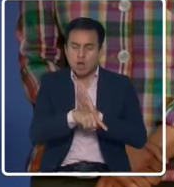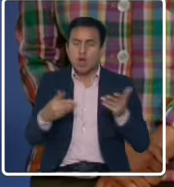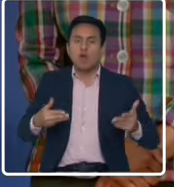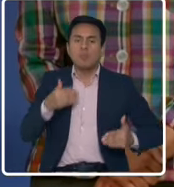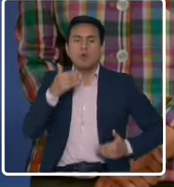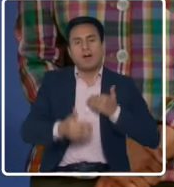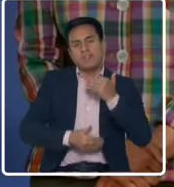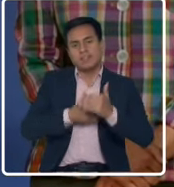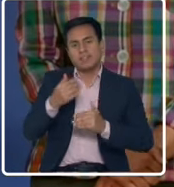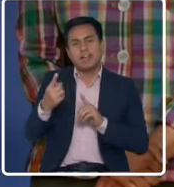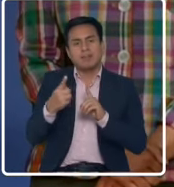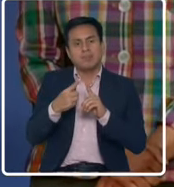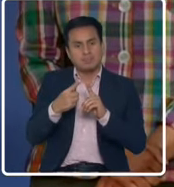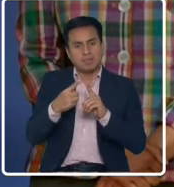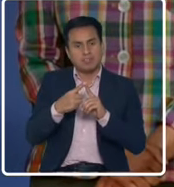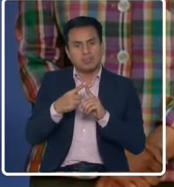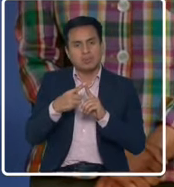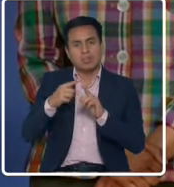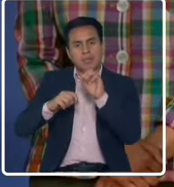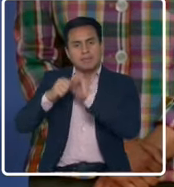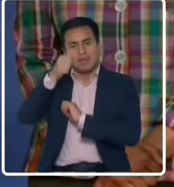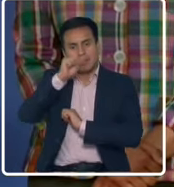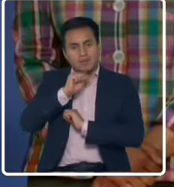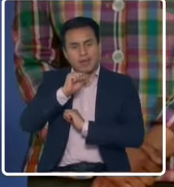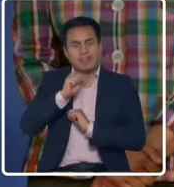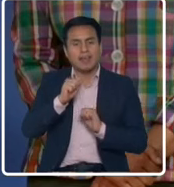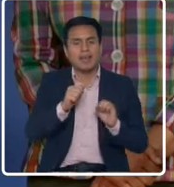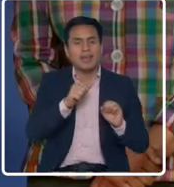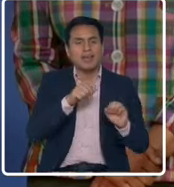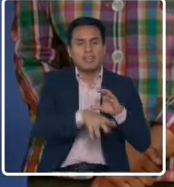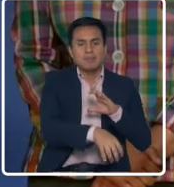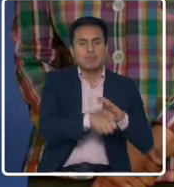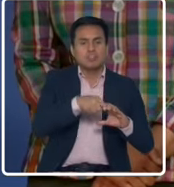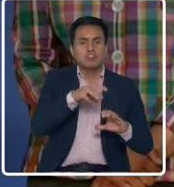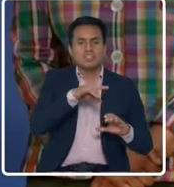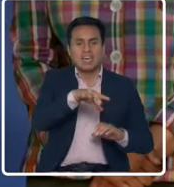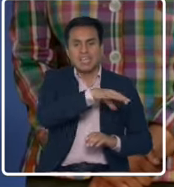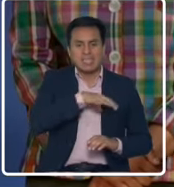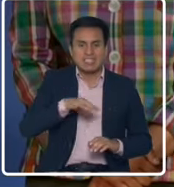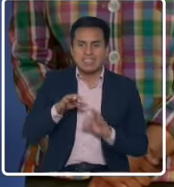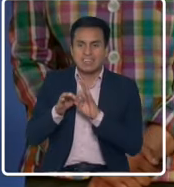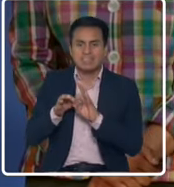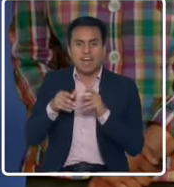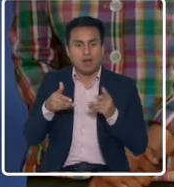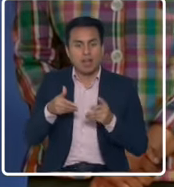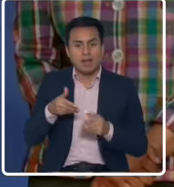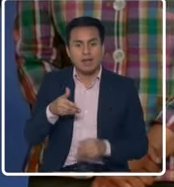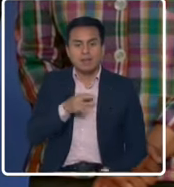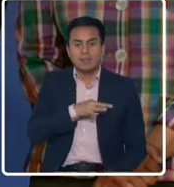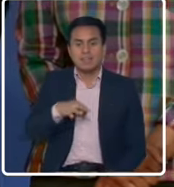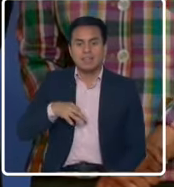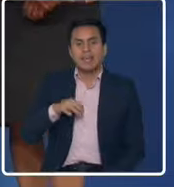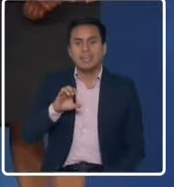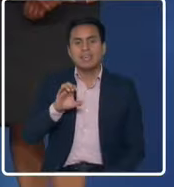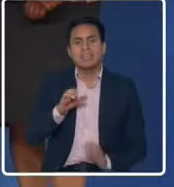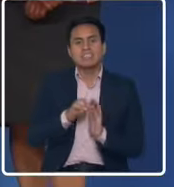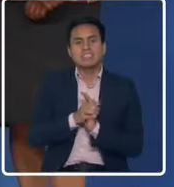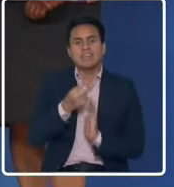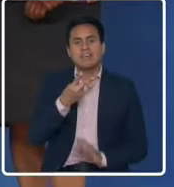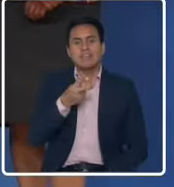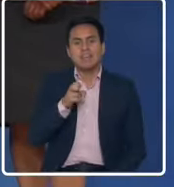a cómo va a ser la participación de los privados en la explotación de salar Muchas gracias ahora doy paso a la ministra cheverry de